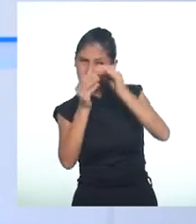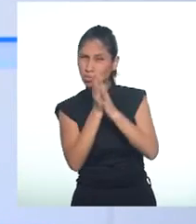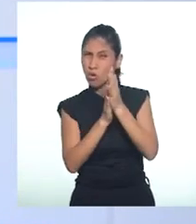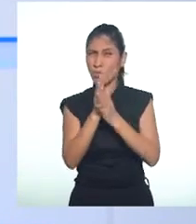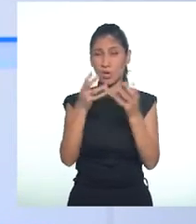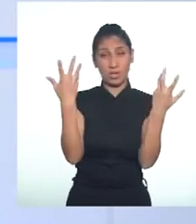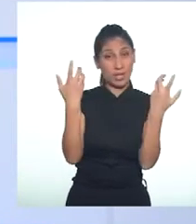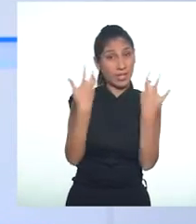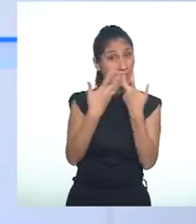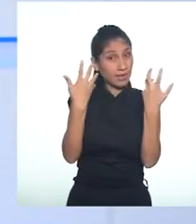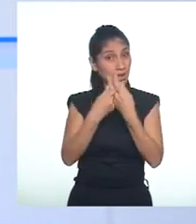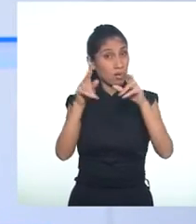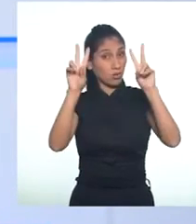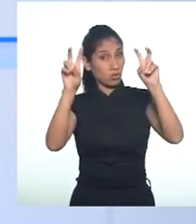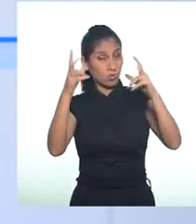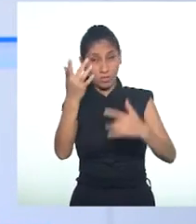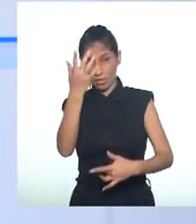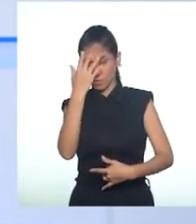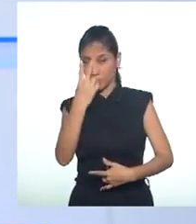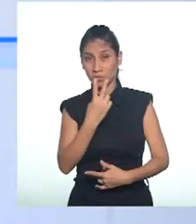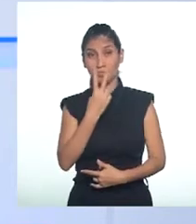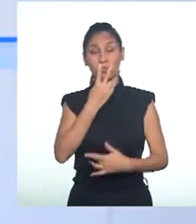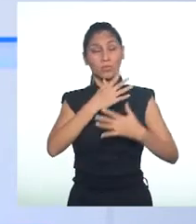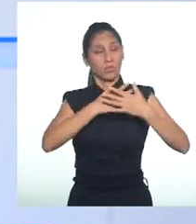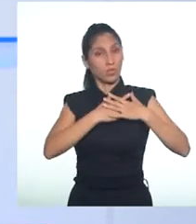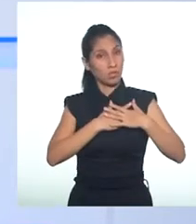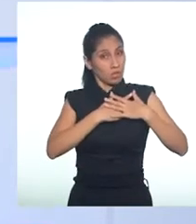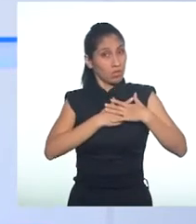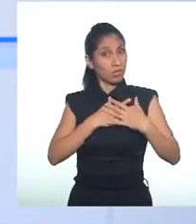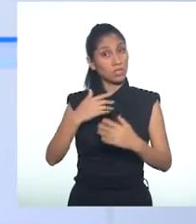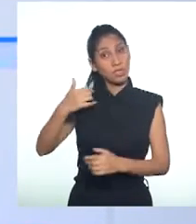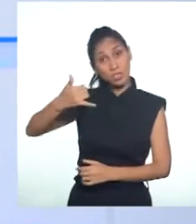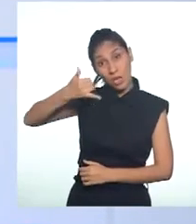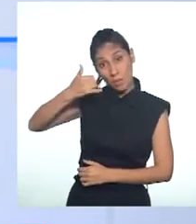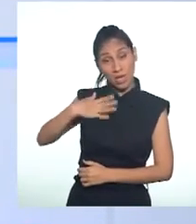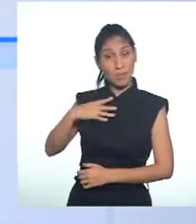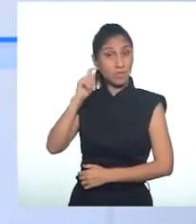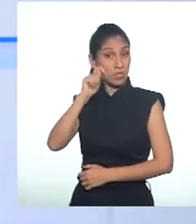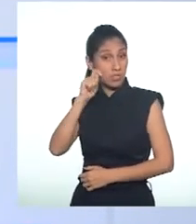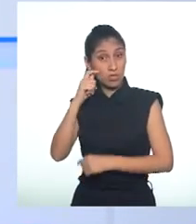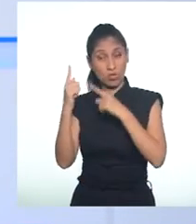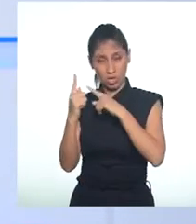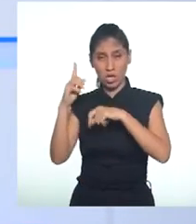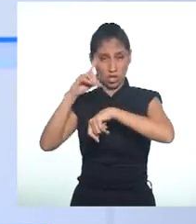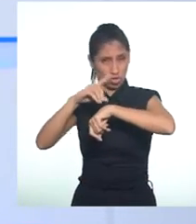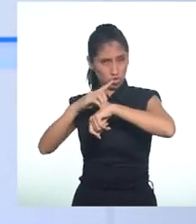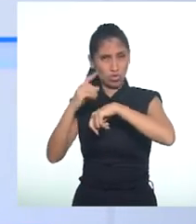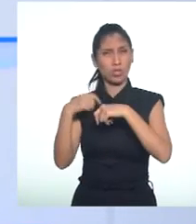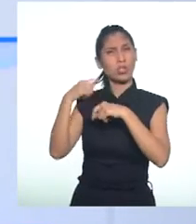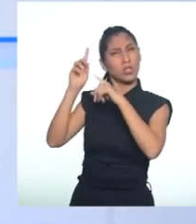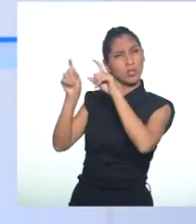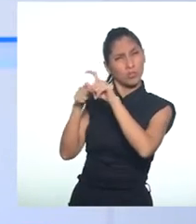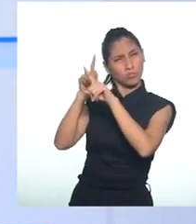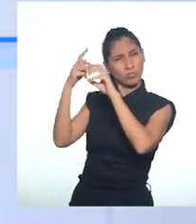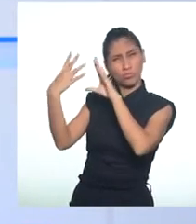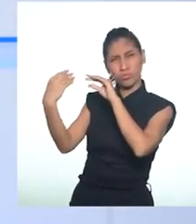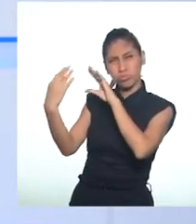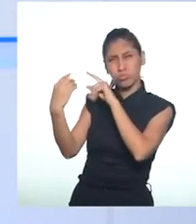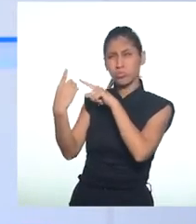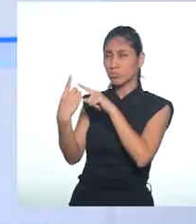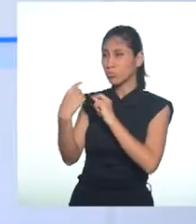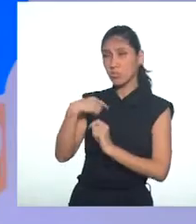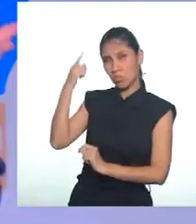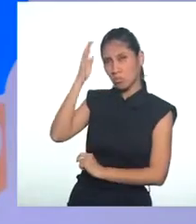aprendizaje acerca de las enfermedades respiratorias, llamé a mi tío Luigi. Él es doctor y nos pusimos a hablar sobre este tema, del cual no